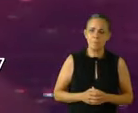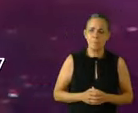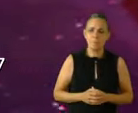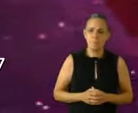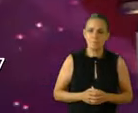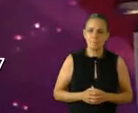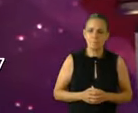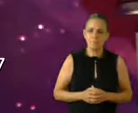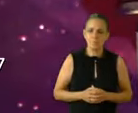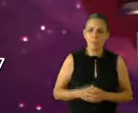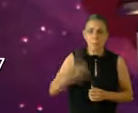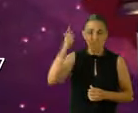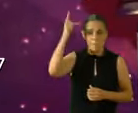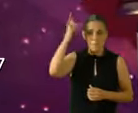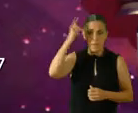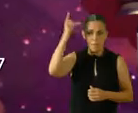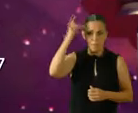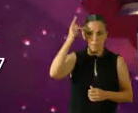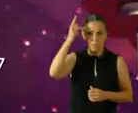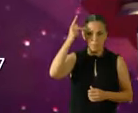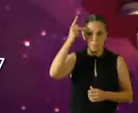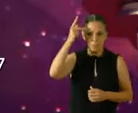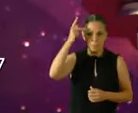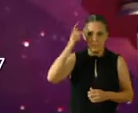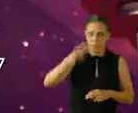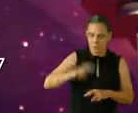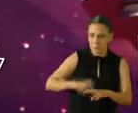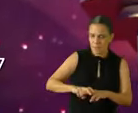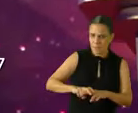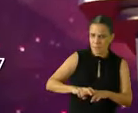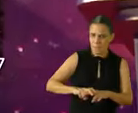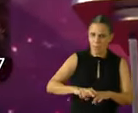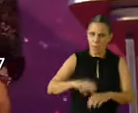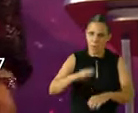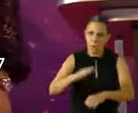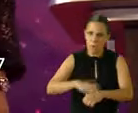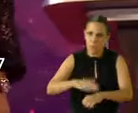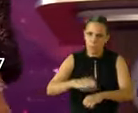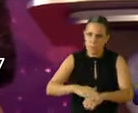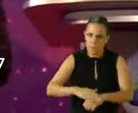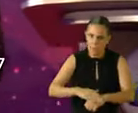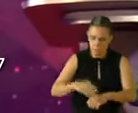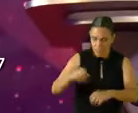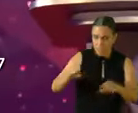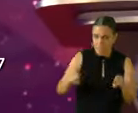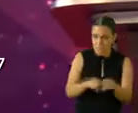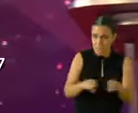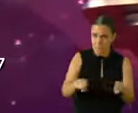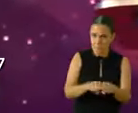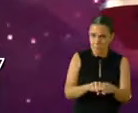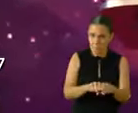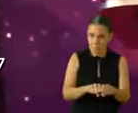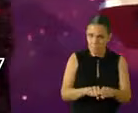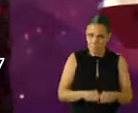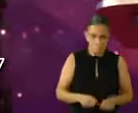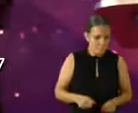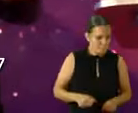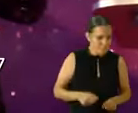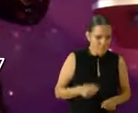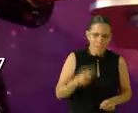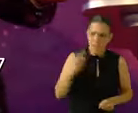Él estaba así sentado y le tocaron el pie varias veces y él dijo, ajá, aquí está,